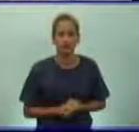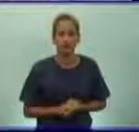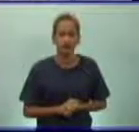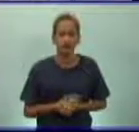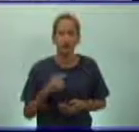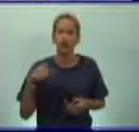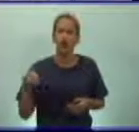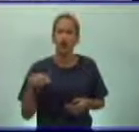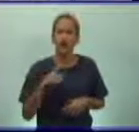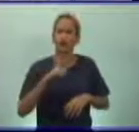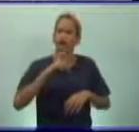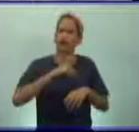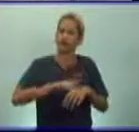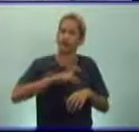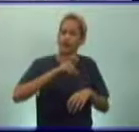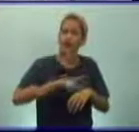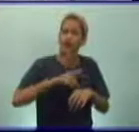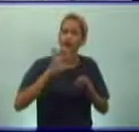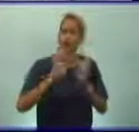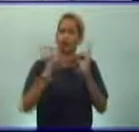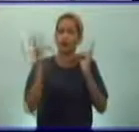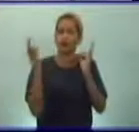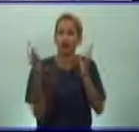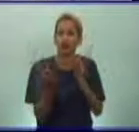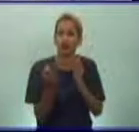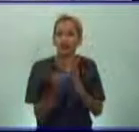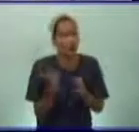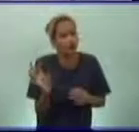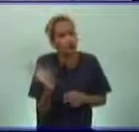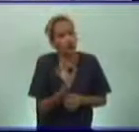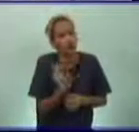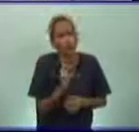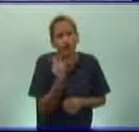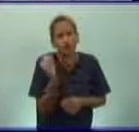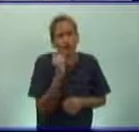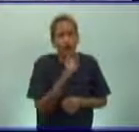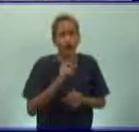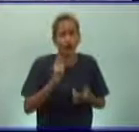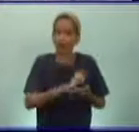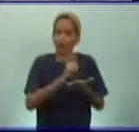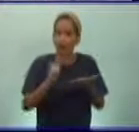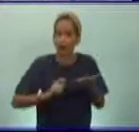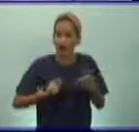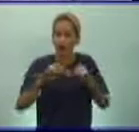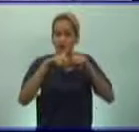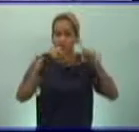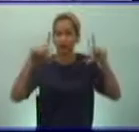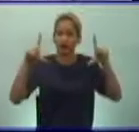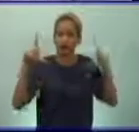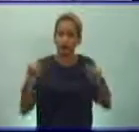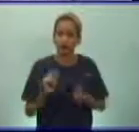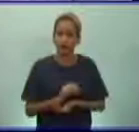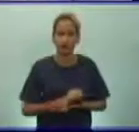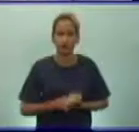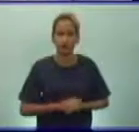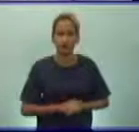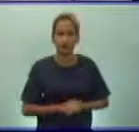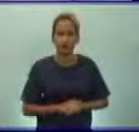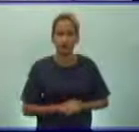Les daré unos breves segundos a los familiares por si todavía no han terminado de copiar el texto.